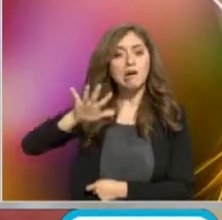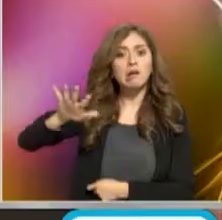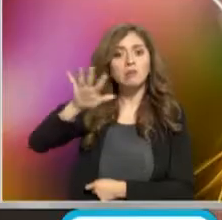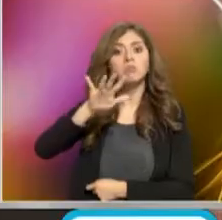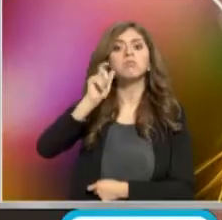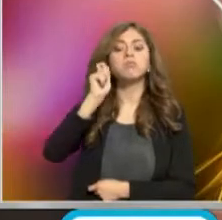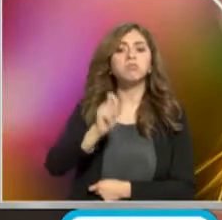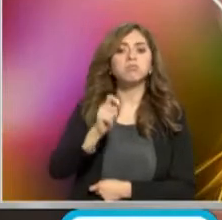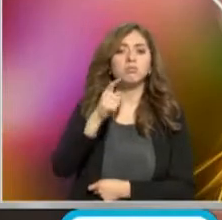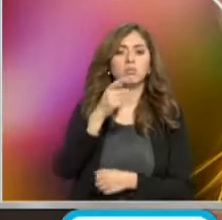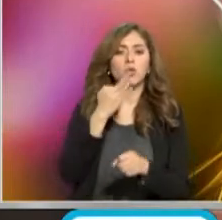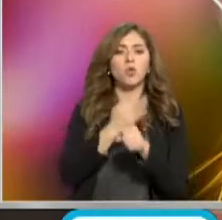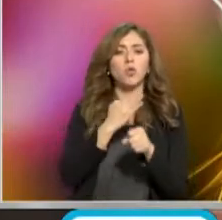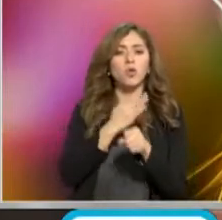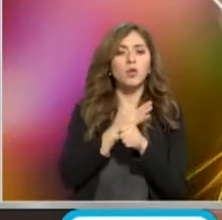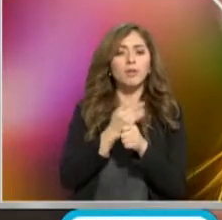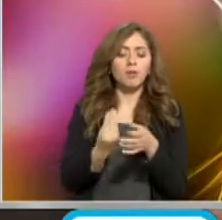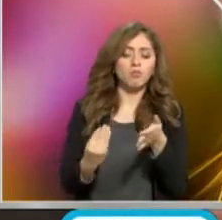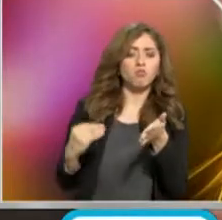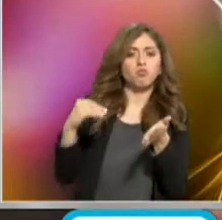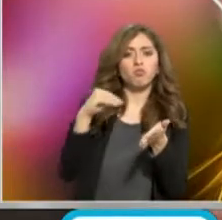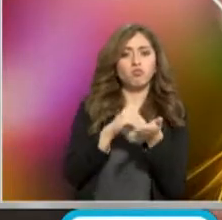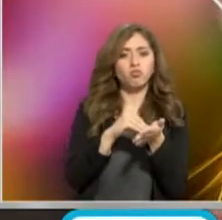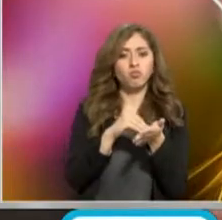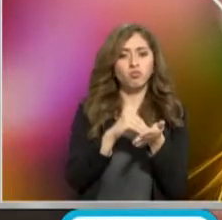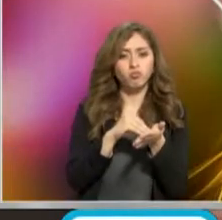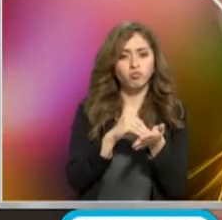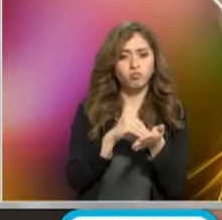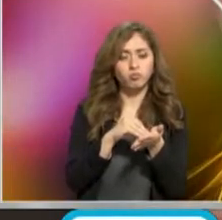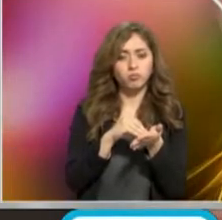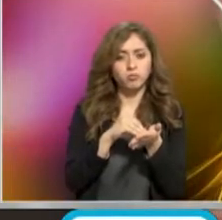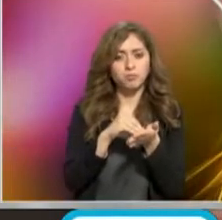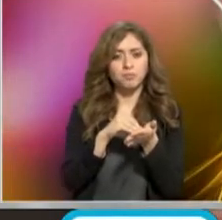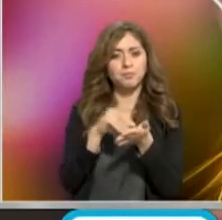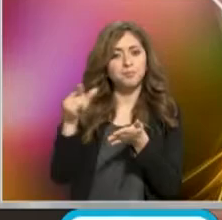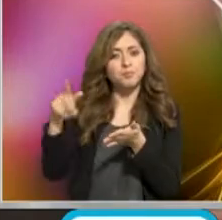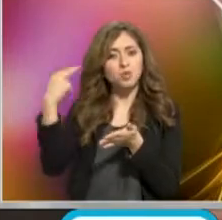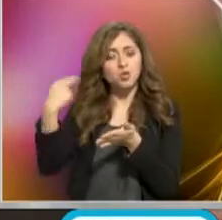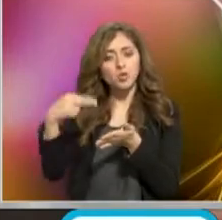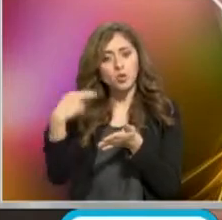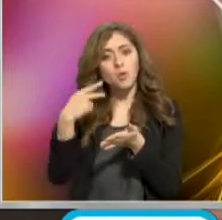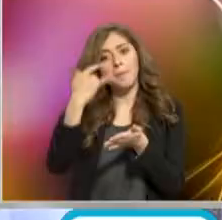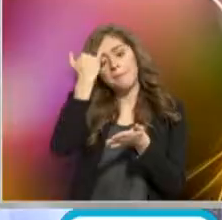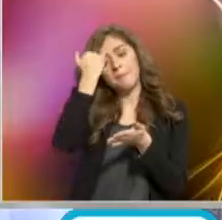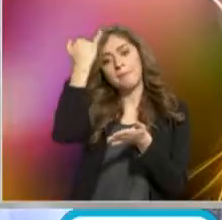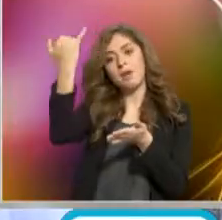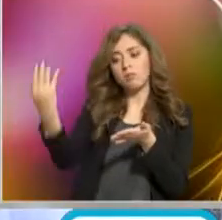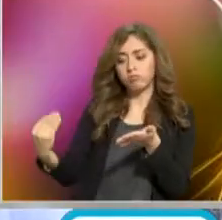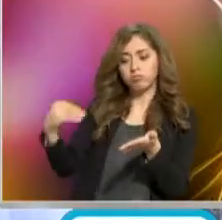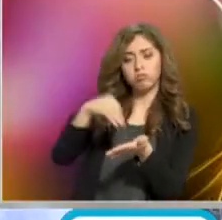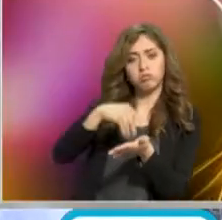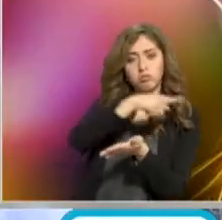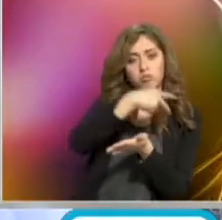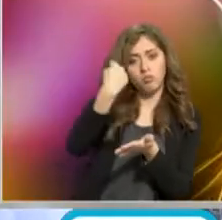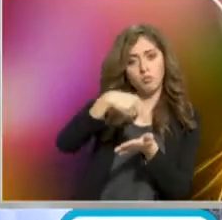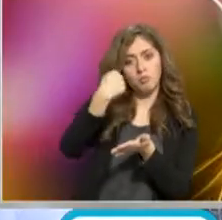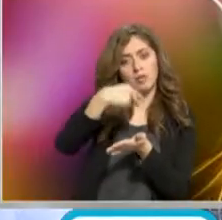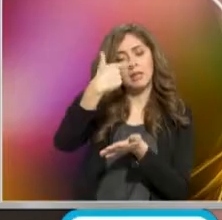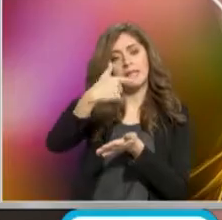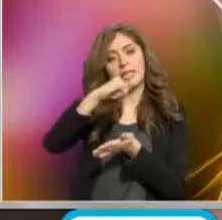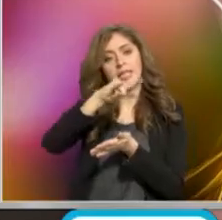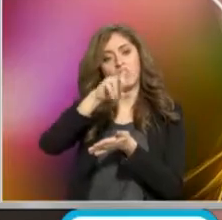guillotina tiene el nombre del utilizó inventor. El nombre de una persona para exactamente, referirse a un